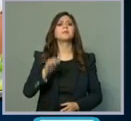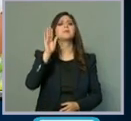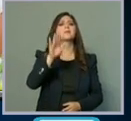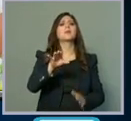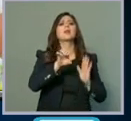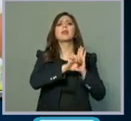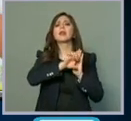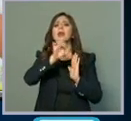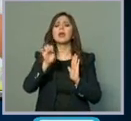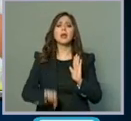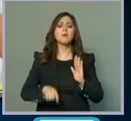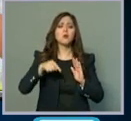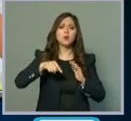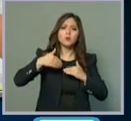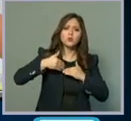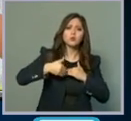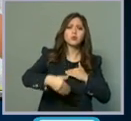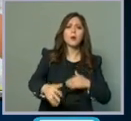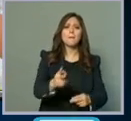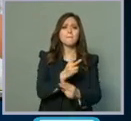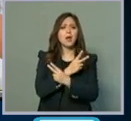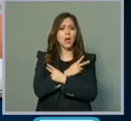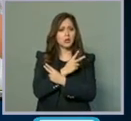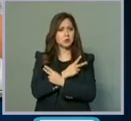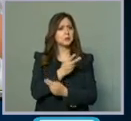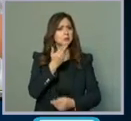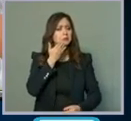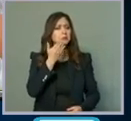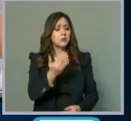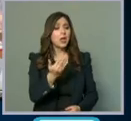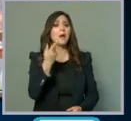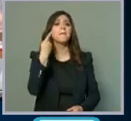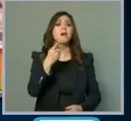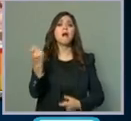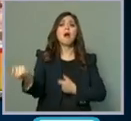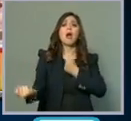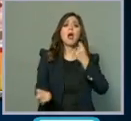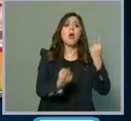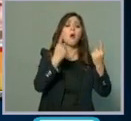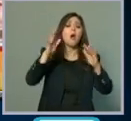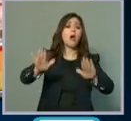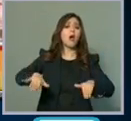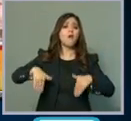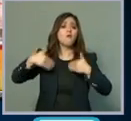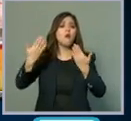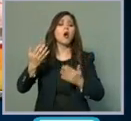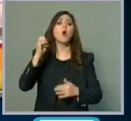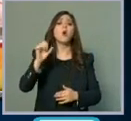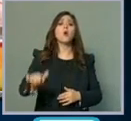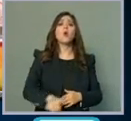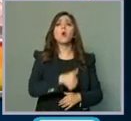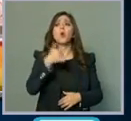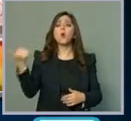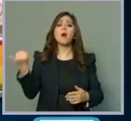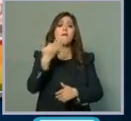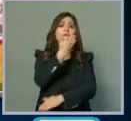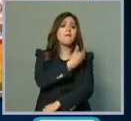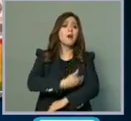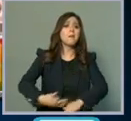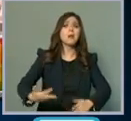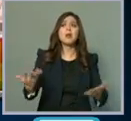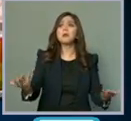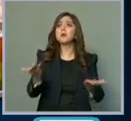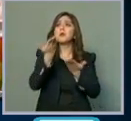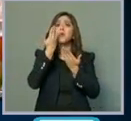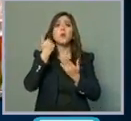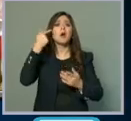las vacaciones, pues es un buen periodo de tiempo, pero no todo el tiempo estamos fuera, o bien hay familias que tal vez no van a poder salir de vacaciones y se van a quedar en la